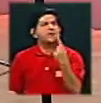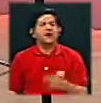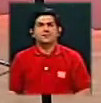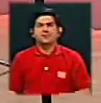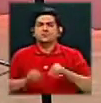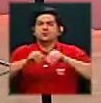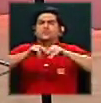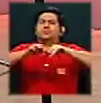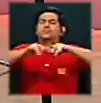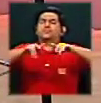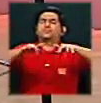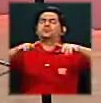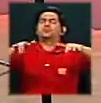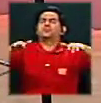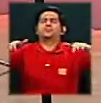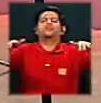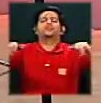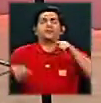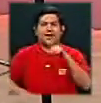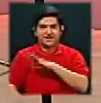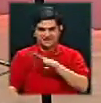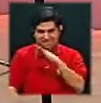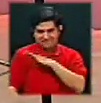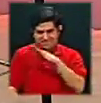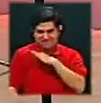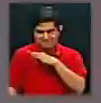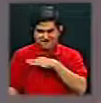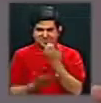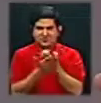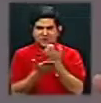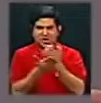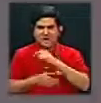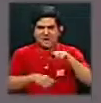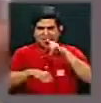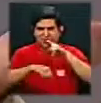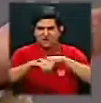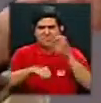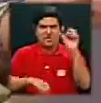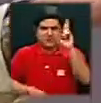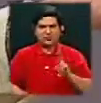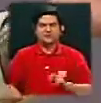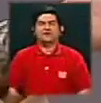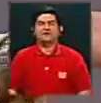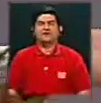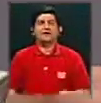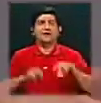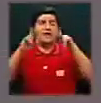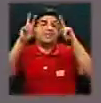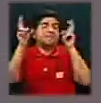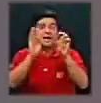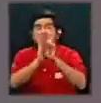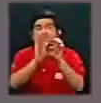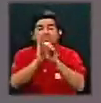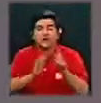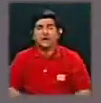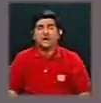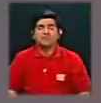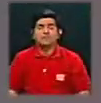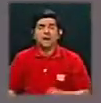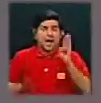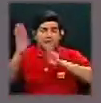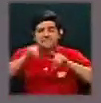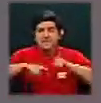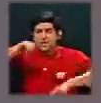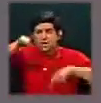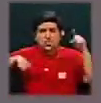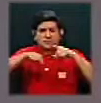esparza sus beneficios en la economía costarricense. Es interesante porque trabajar el tema, por ejemplo, Mauricio, de la biodiversidad. Si